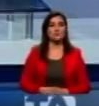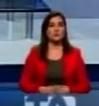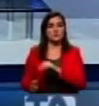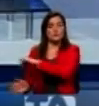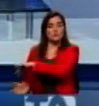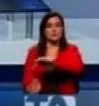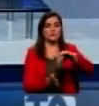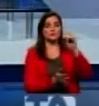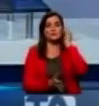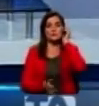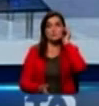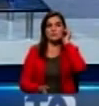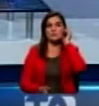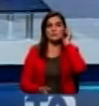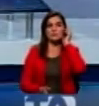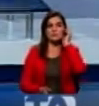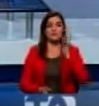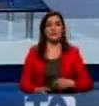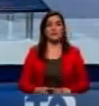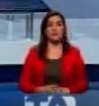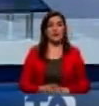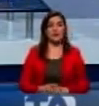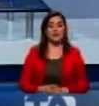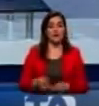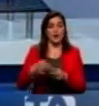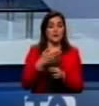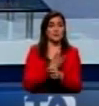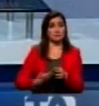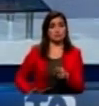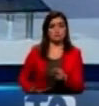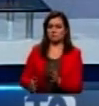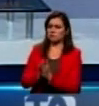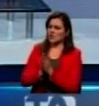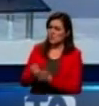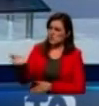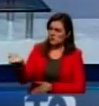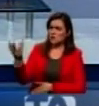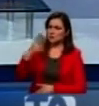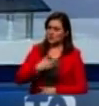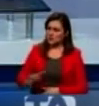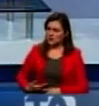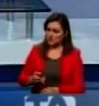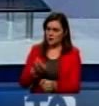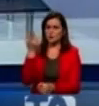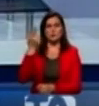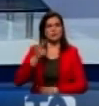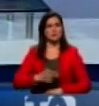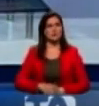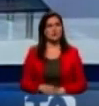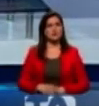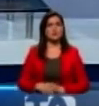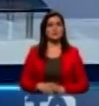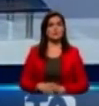Otros temas, exmandatarios le piden al vicepresidente Jorge Glass que renuncie a su cargo y de no haber respuesta que la Asamblea